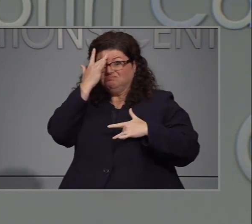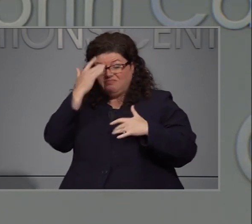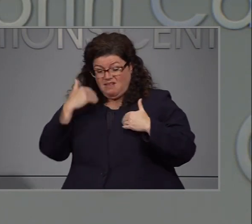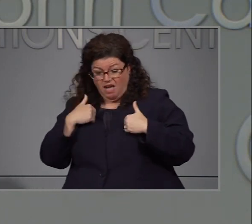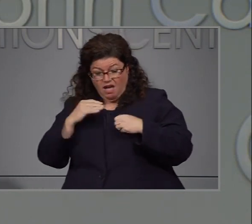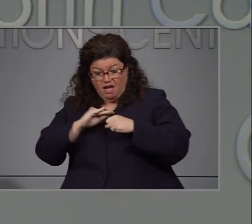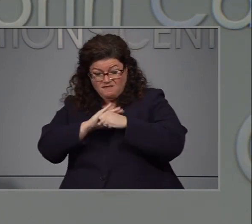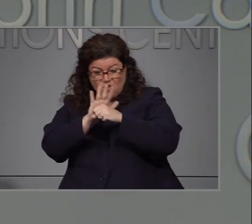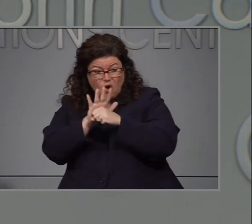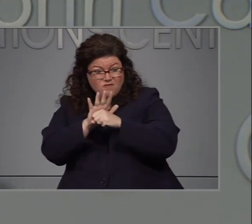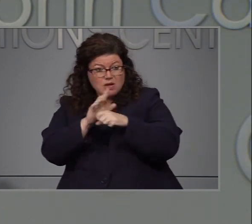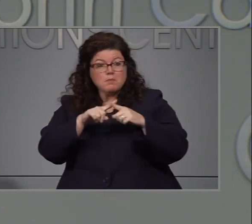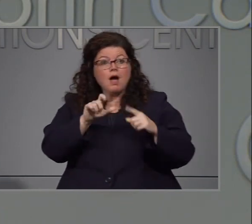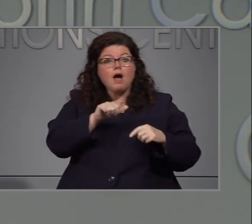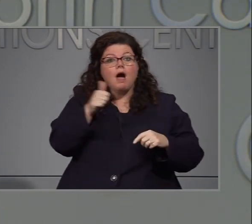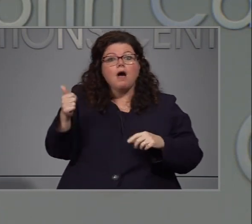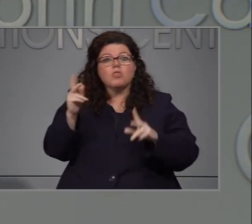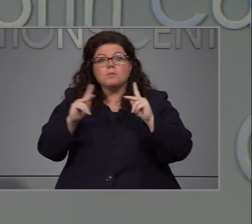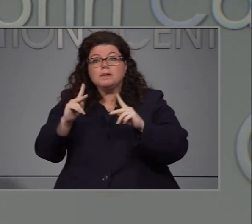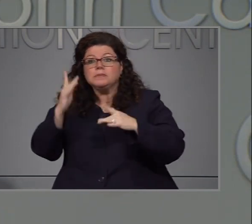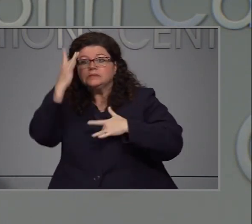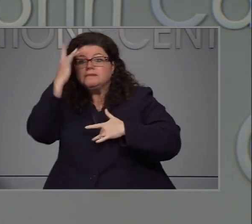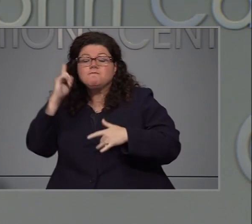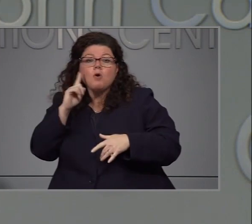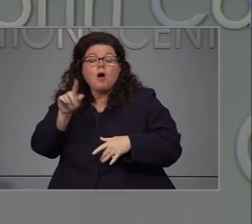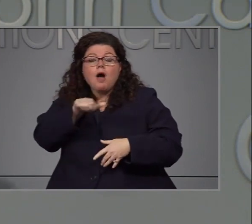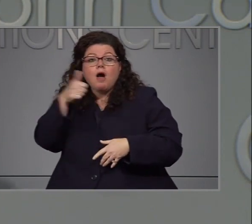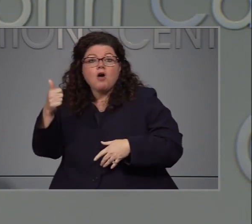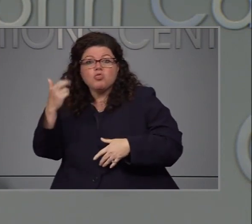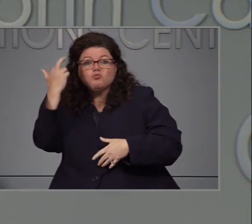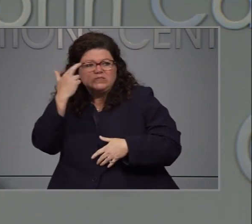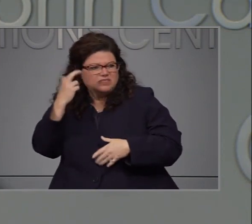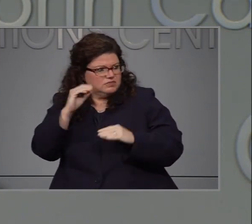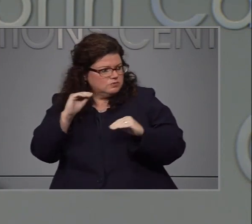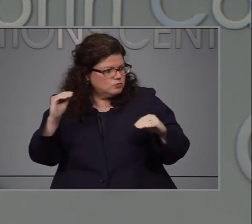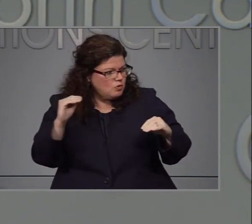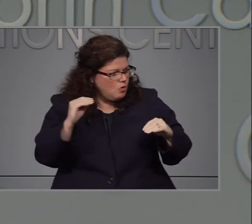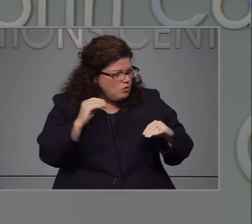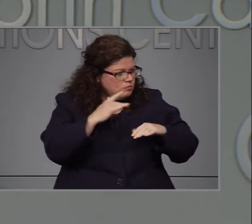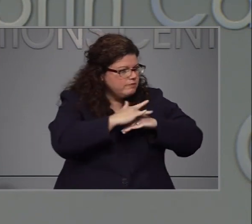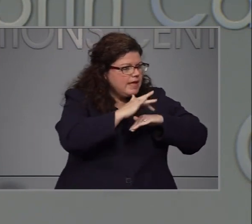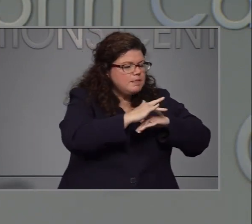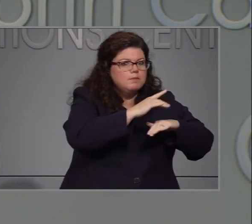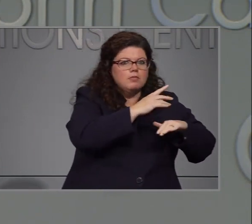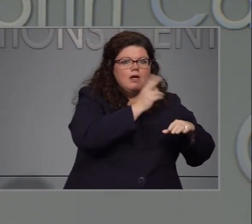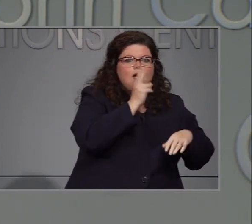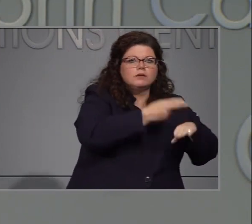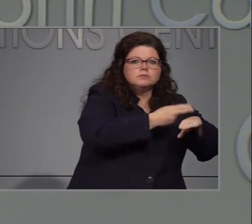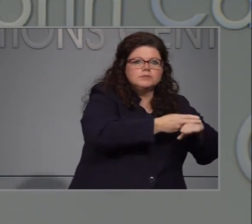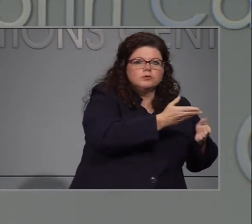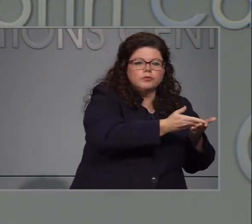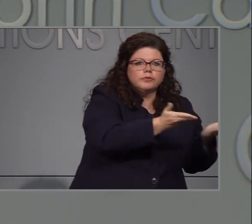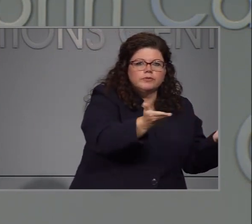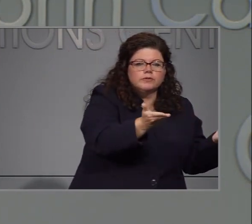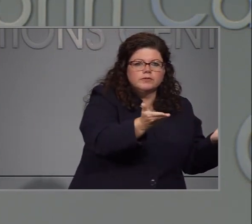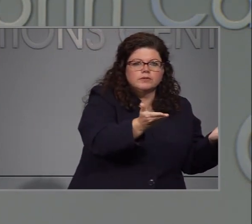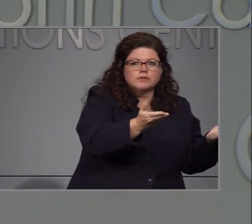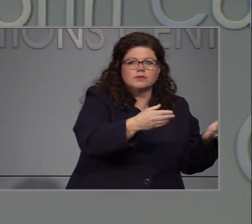las personas con COVID-19, sino también a aquellos que necesitan tratamiento para otras condiciones médicas. Nuestro